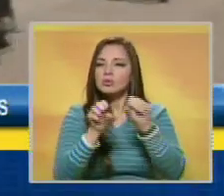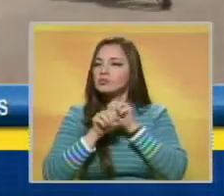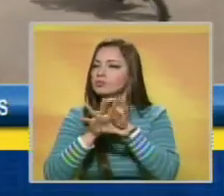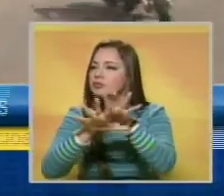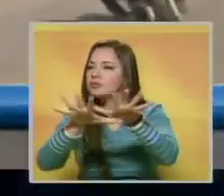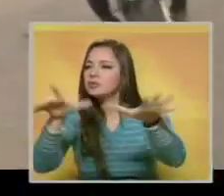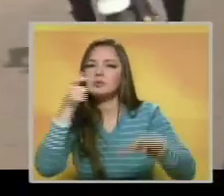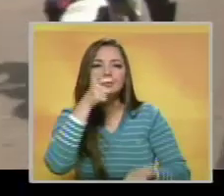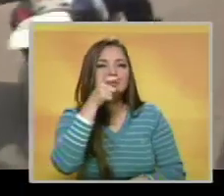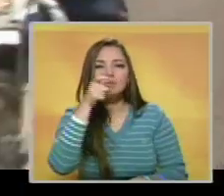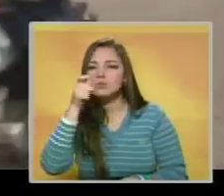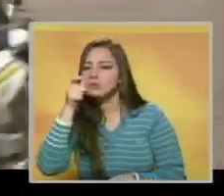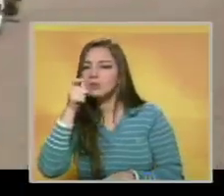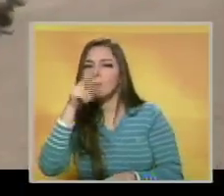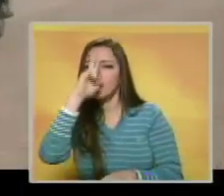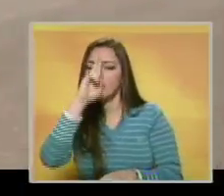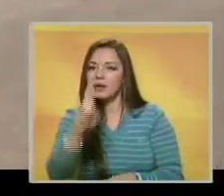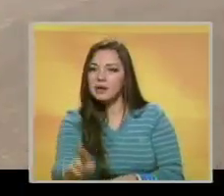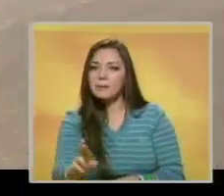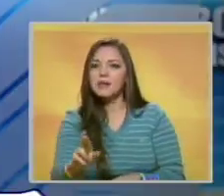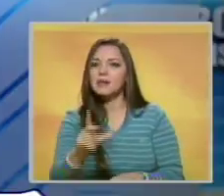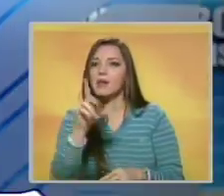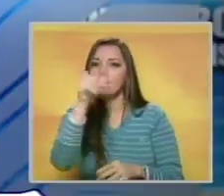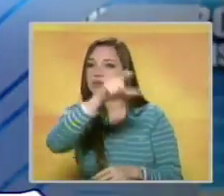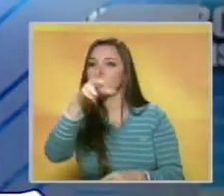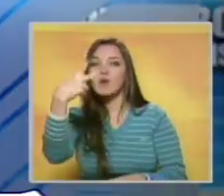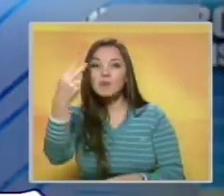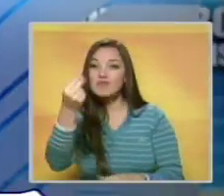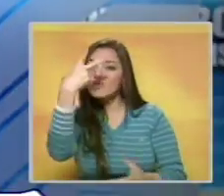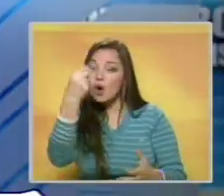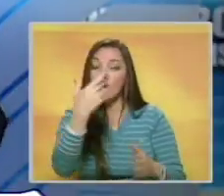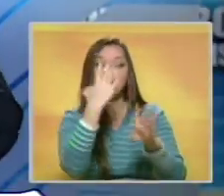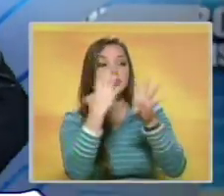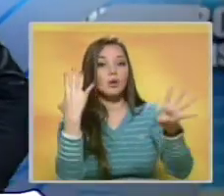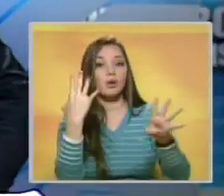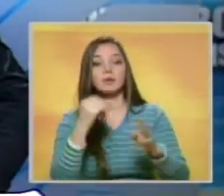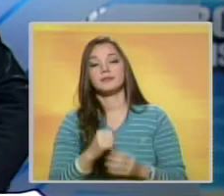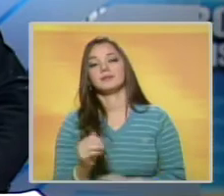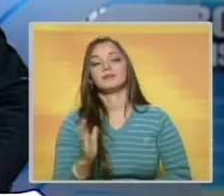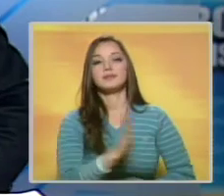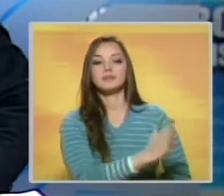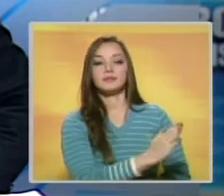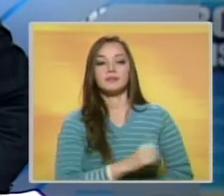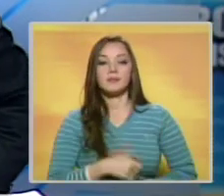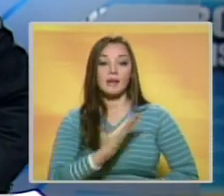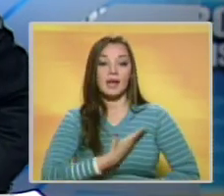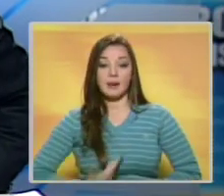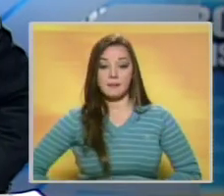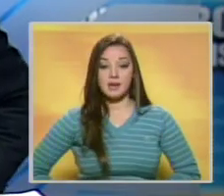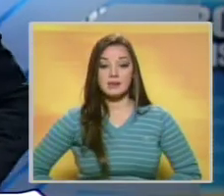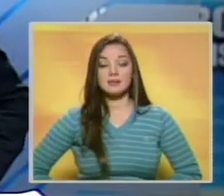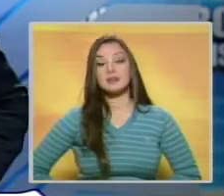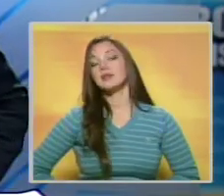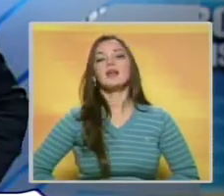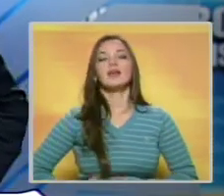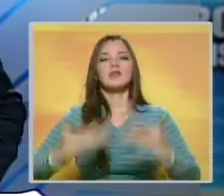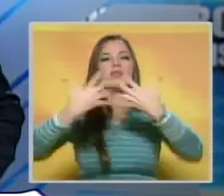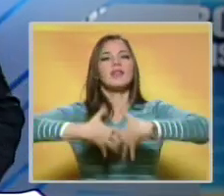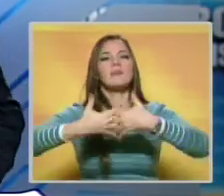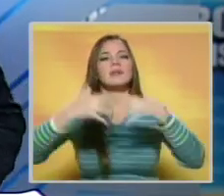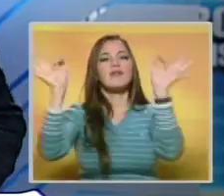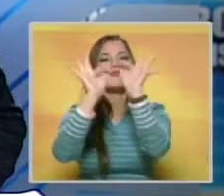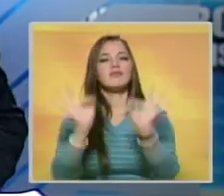desplegados para hacer cumplir la normativa. El presidente de Fedecámaras, Jorge Roy, informó que la situación